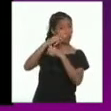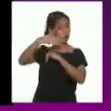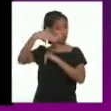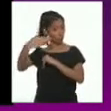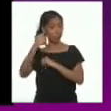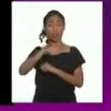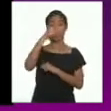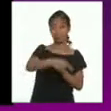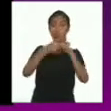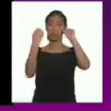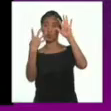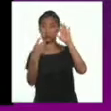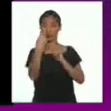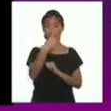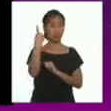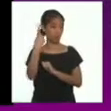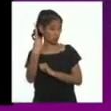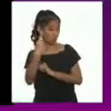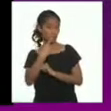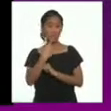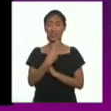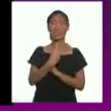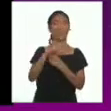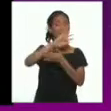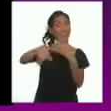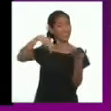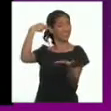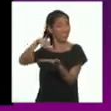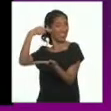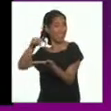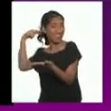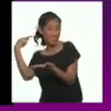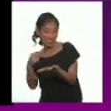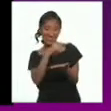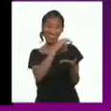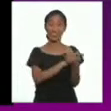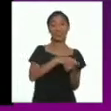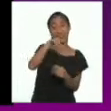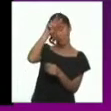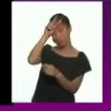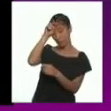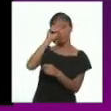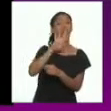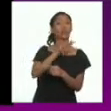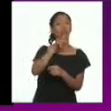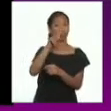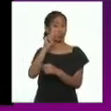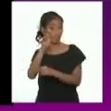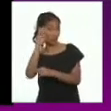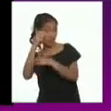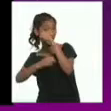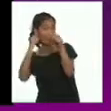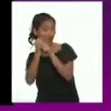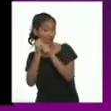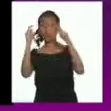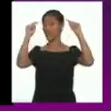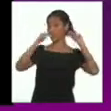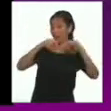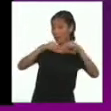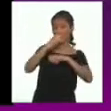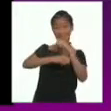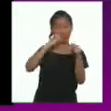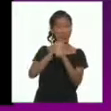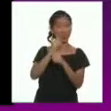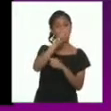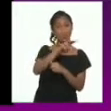en 1921, se celebró el centenario de la proclamación de independencia. Y ahora,